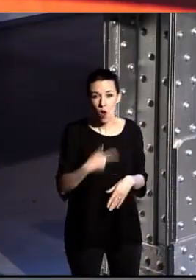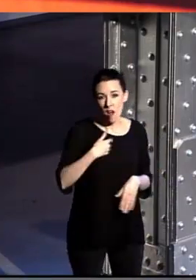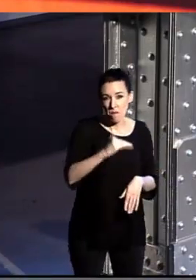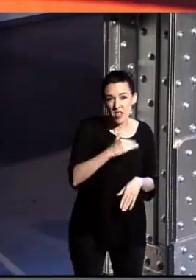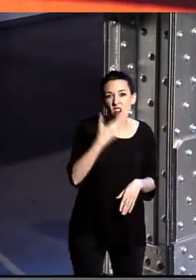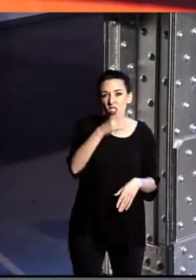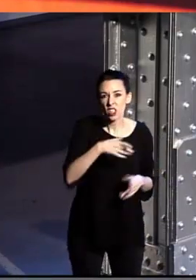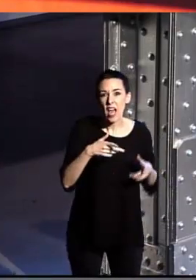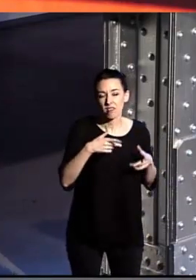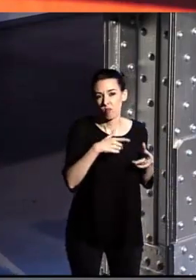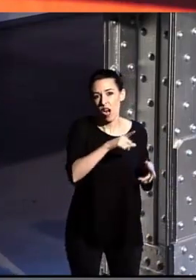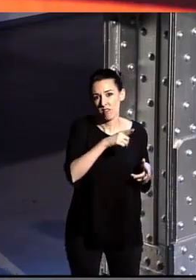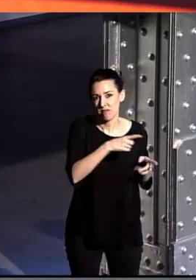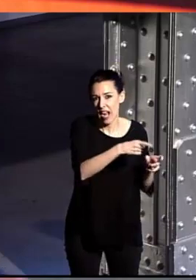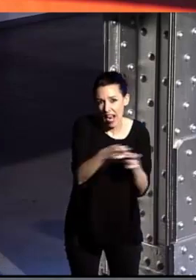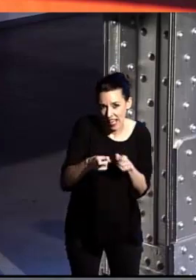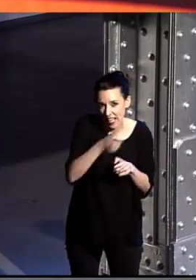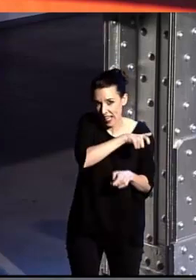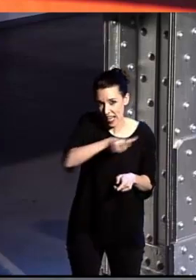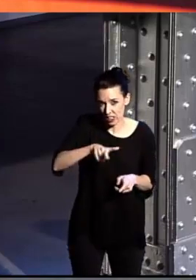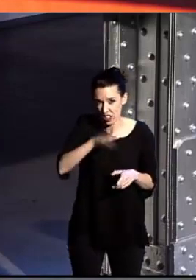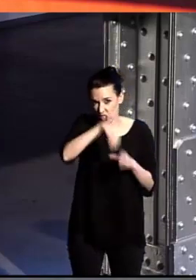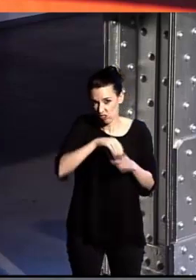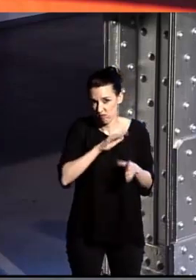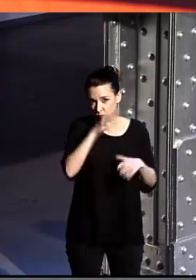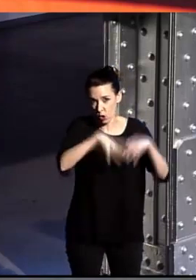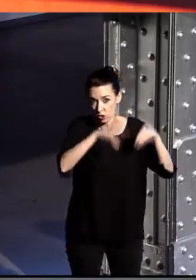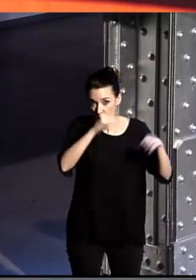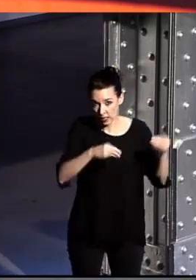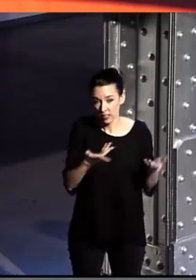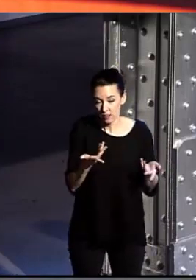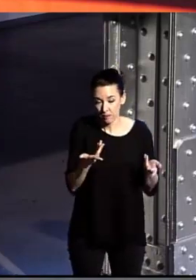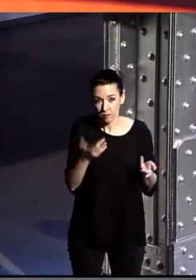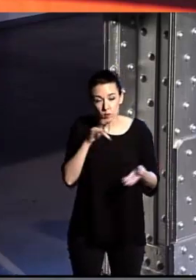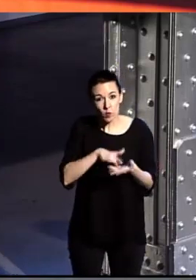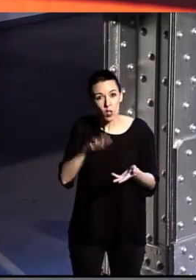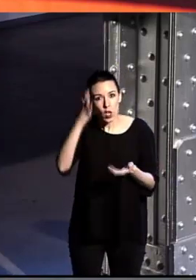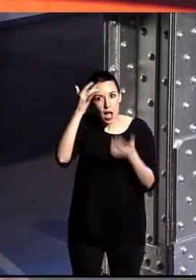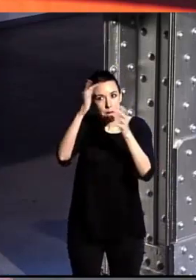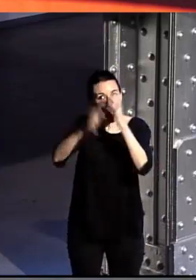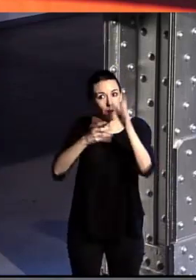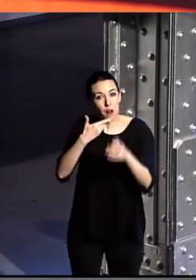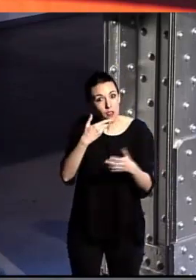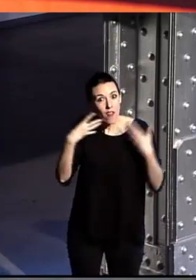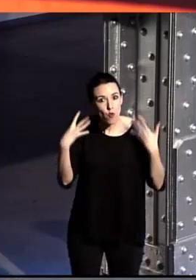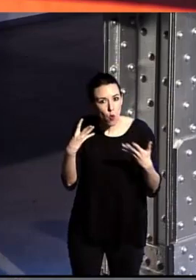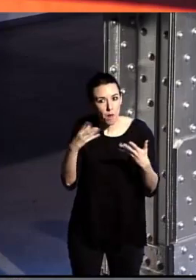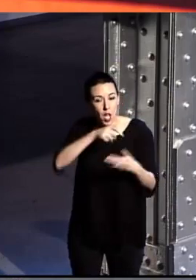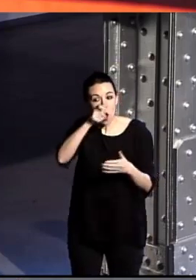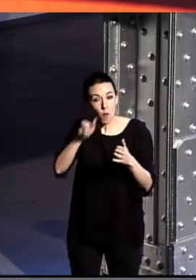monte. A mí me parece que para eso, para formular un imaginario moral en un niño de 9 años, no hay ningún